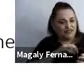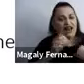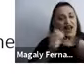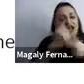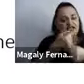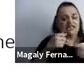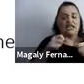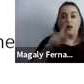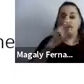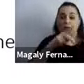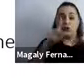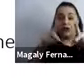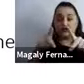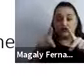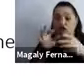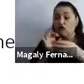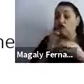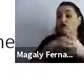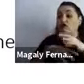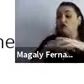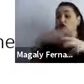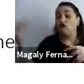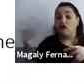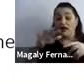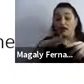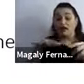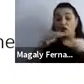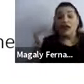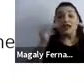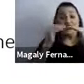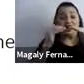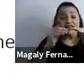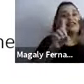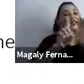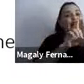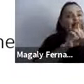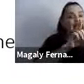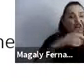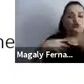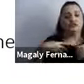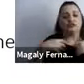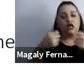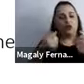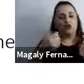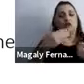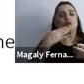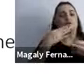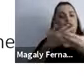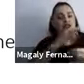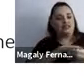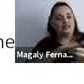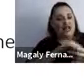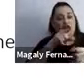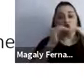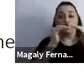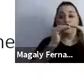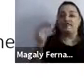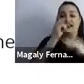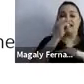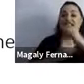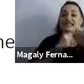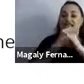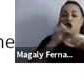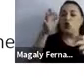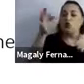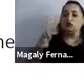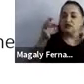que está fuera de la zona de equidad pueda tener realmente un derecho a la salud y al bienestar y estar dentro. Esto a nivel internacional es justicia global y a